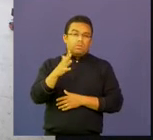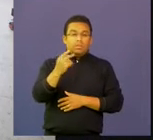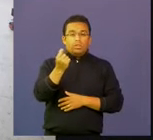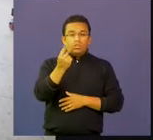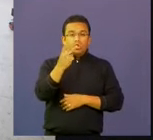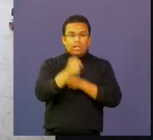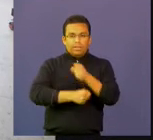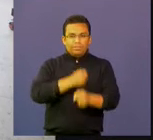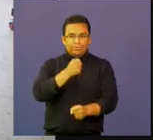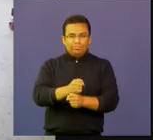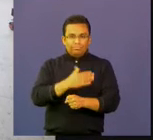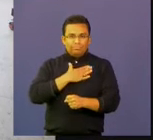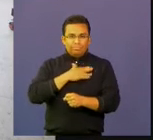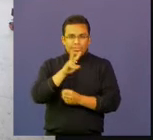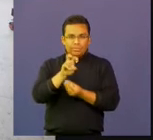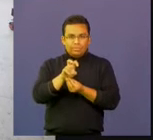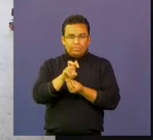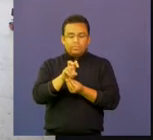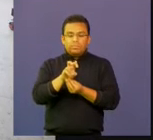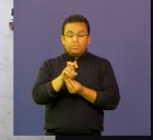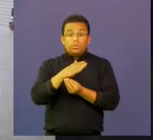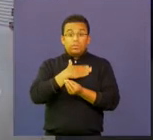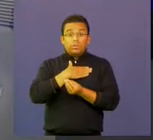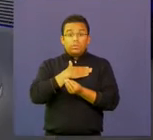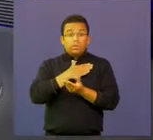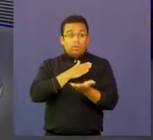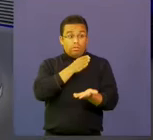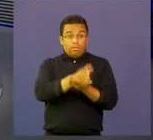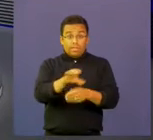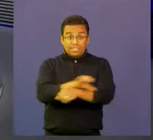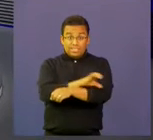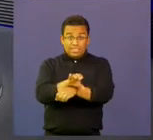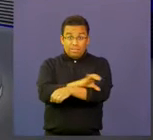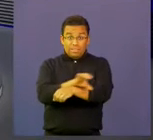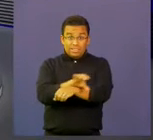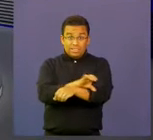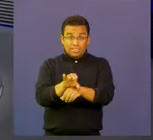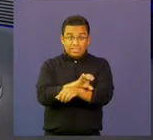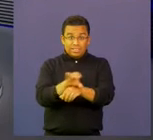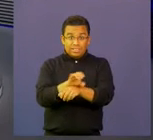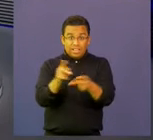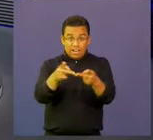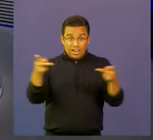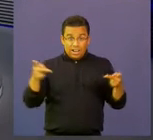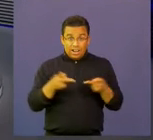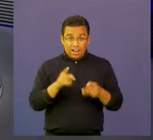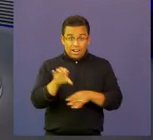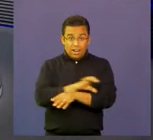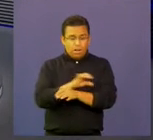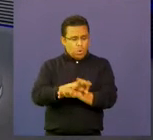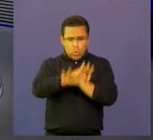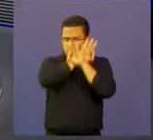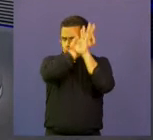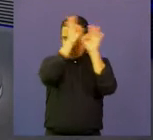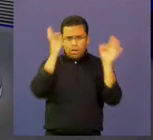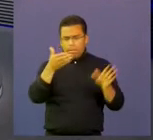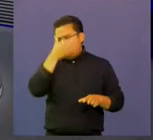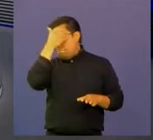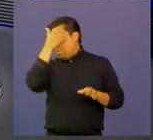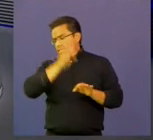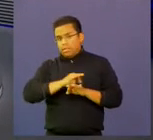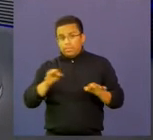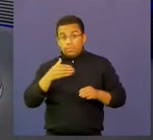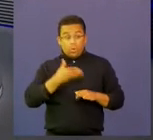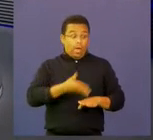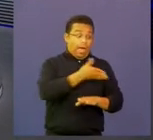años. Yo nunca había entrado a sistemas. O sea, en el colegio que yo estaba anterior, no tenía sistemas y entro